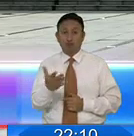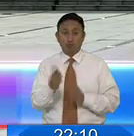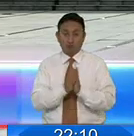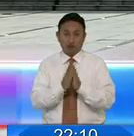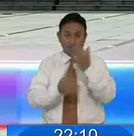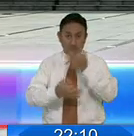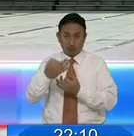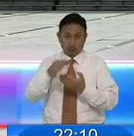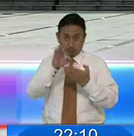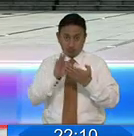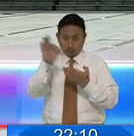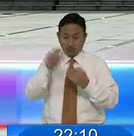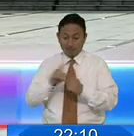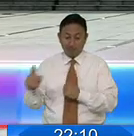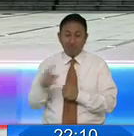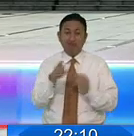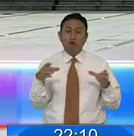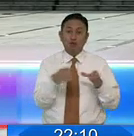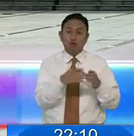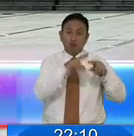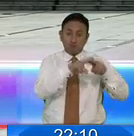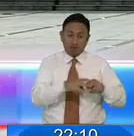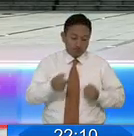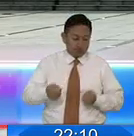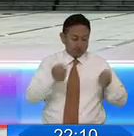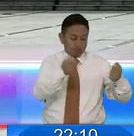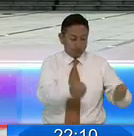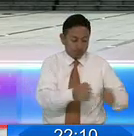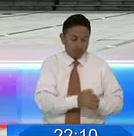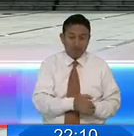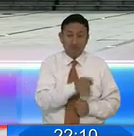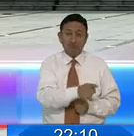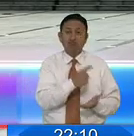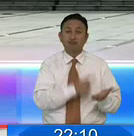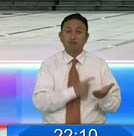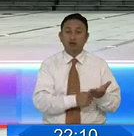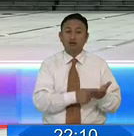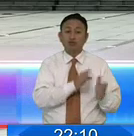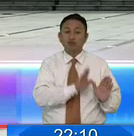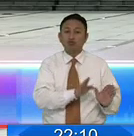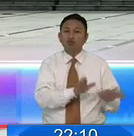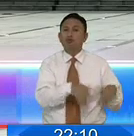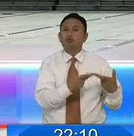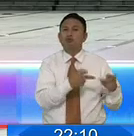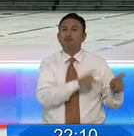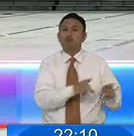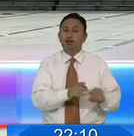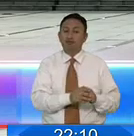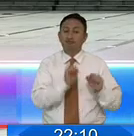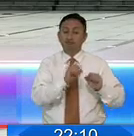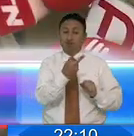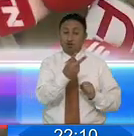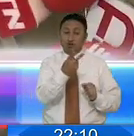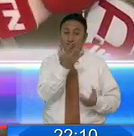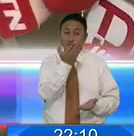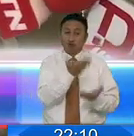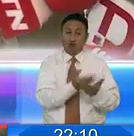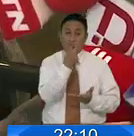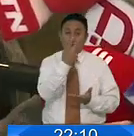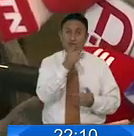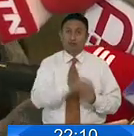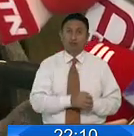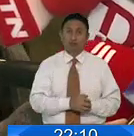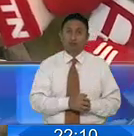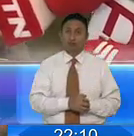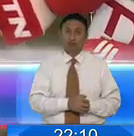pasarán a la comisión de fiscalización en donde se adelantó que para el tratamiento serán unificadas en este caso si